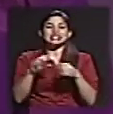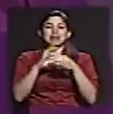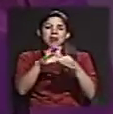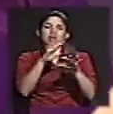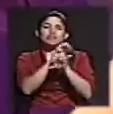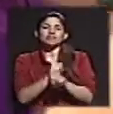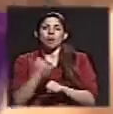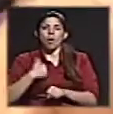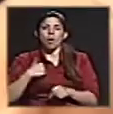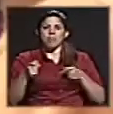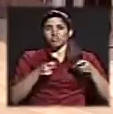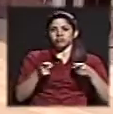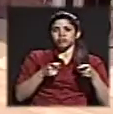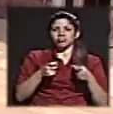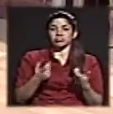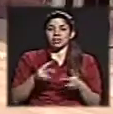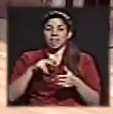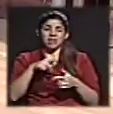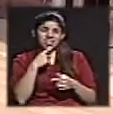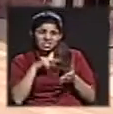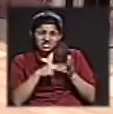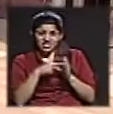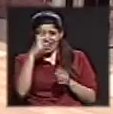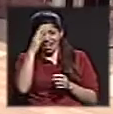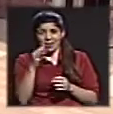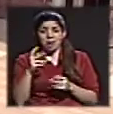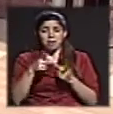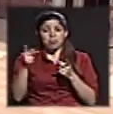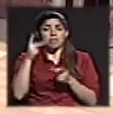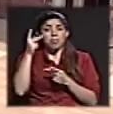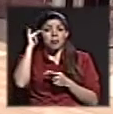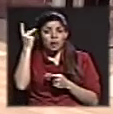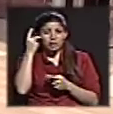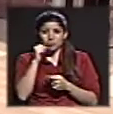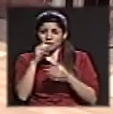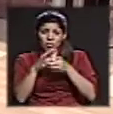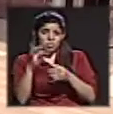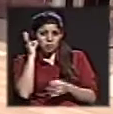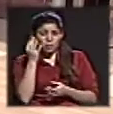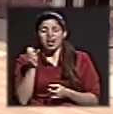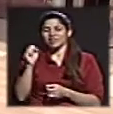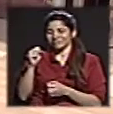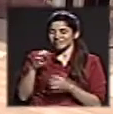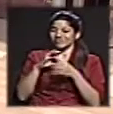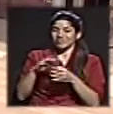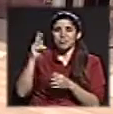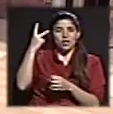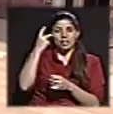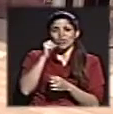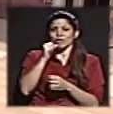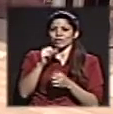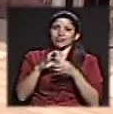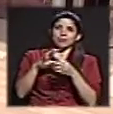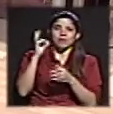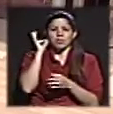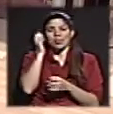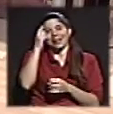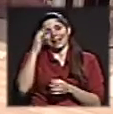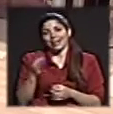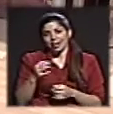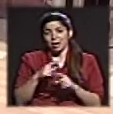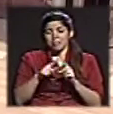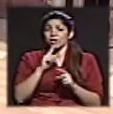algo así como decirle, la política no es un campo para las mujeres. La política no es un campo para las mujeres, efectivamente. O sea, si bien lograron desde el